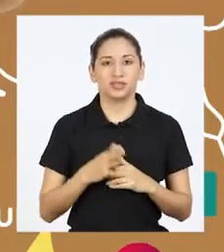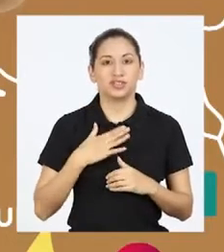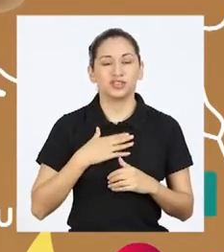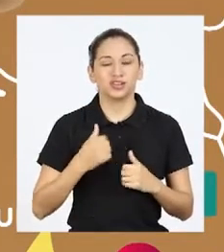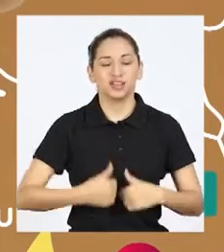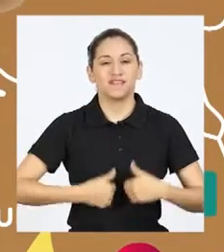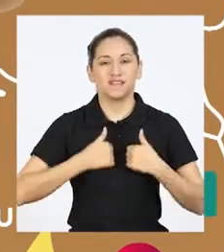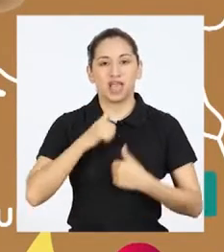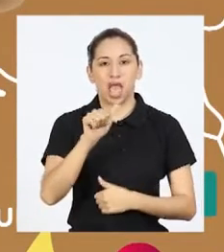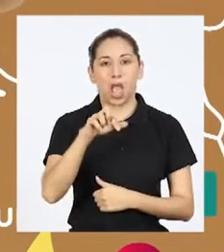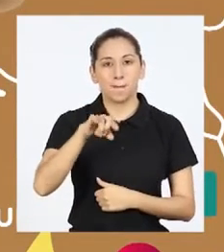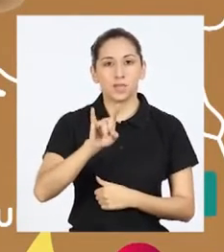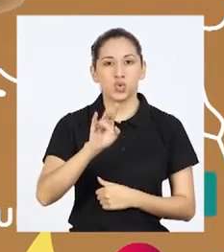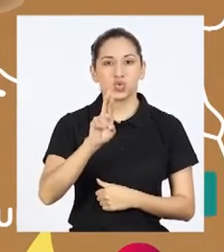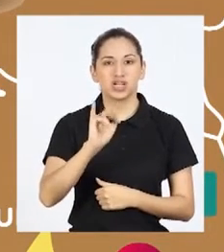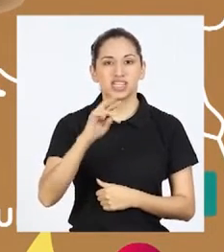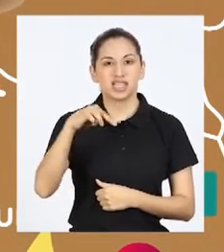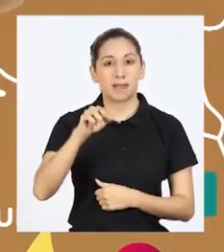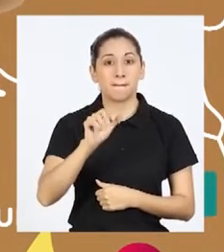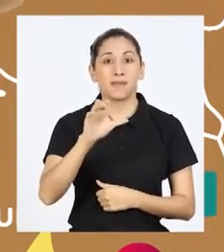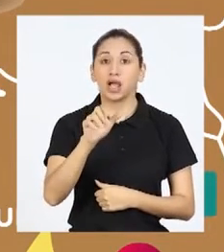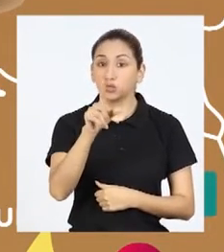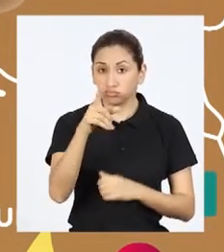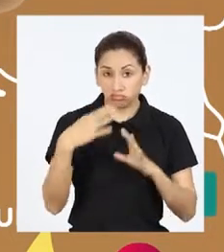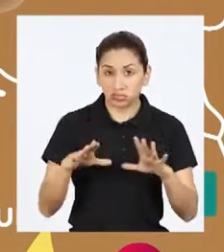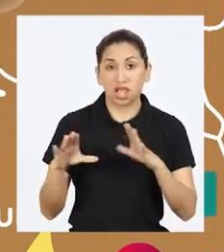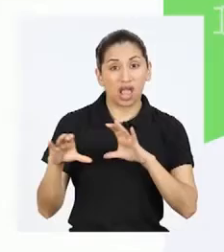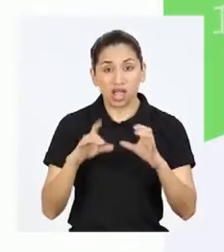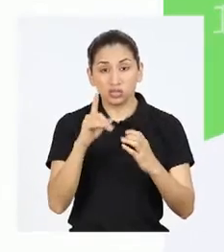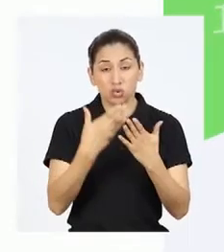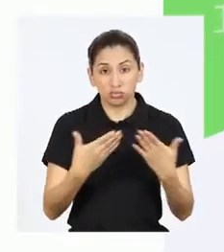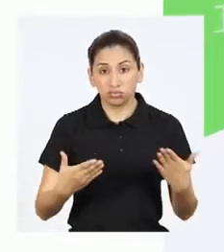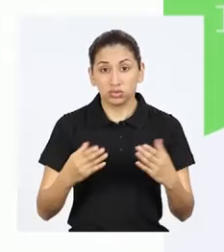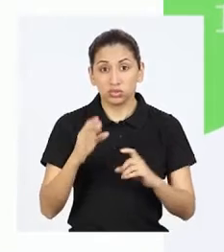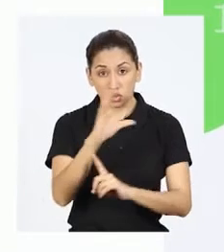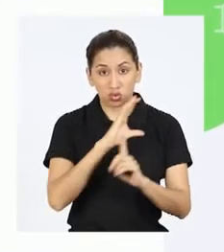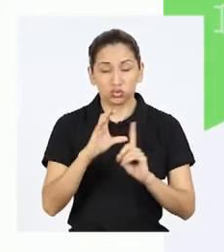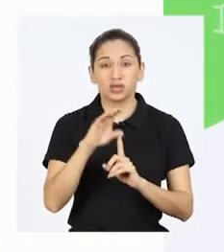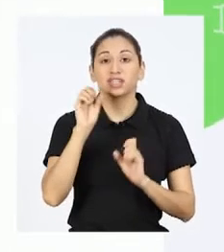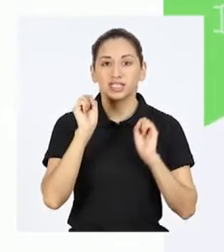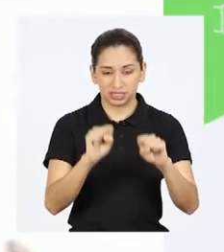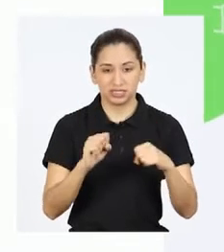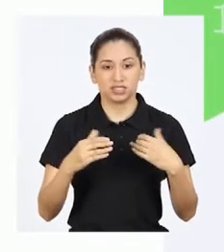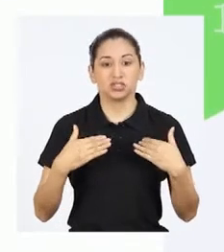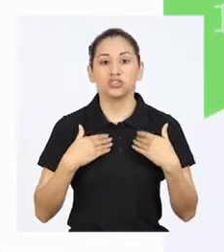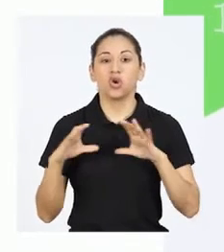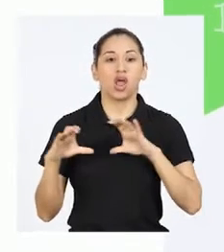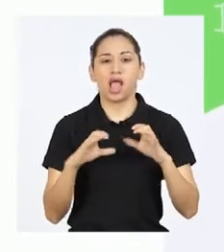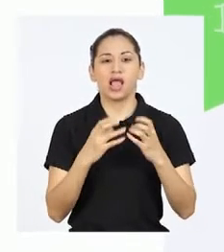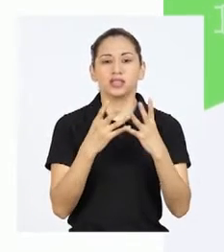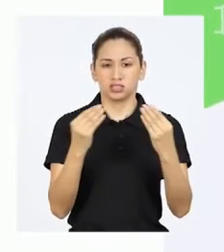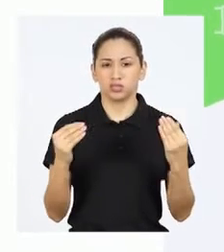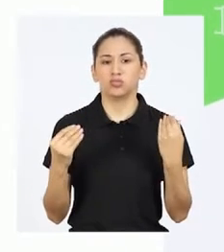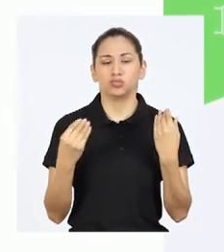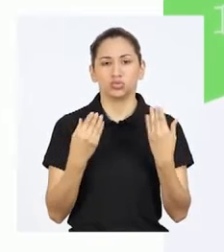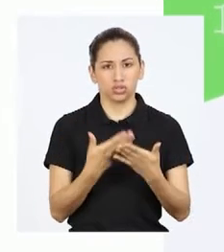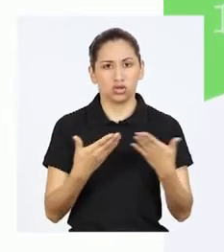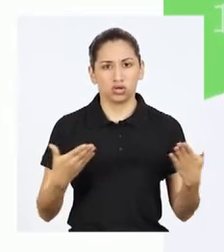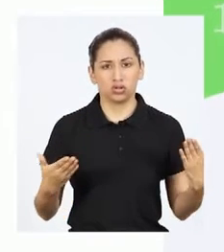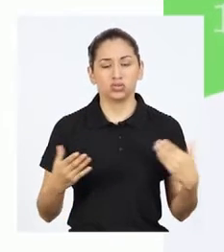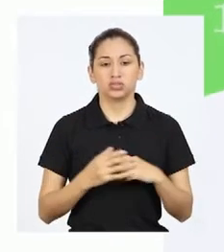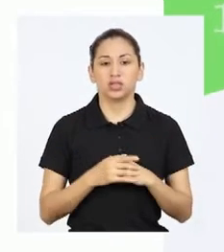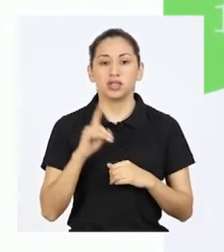Hola, ¿alguna vez has realizado un producto cultural? ¿Cuál? Sí, considero haber realizado varios productos culturales, como